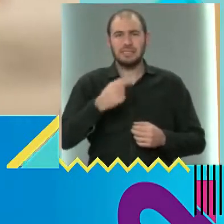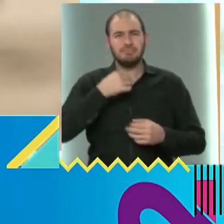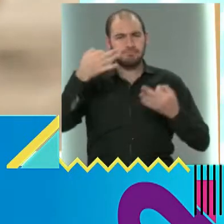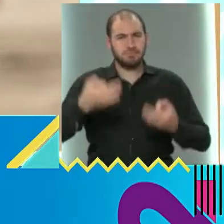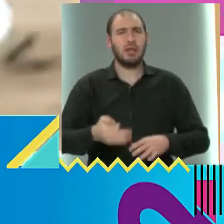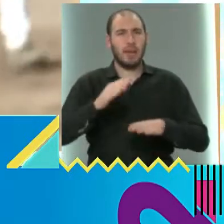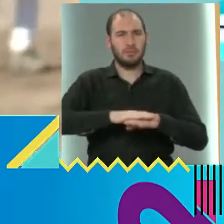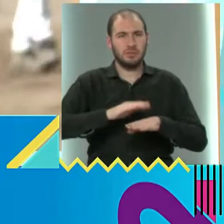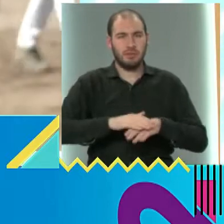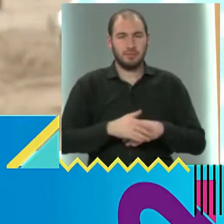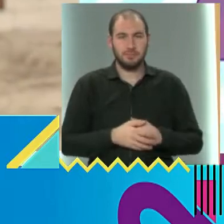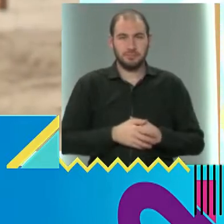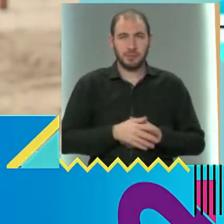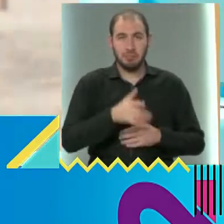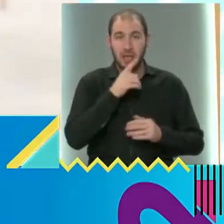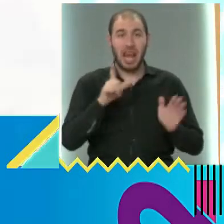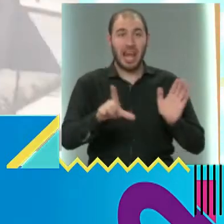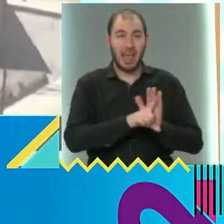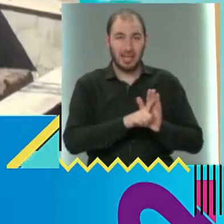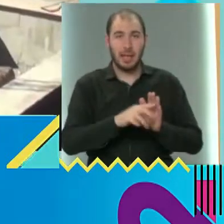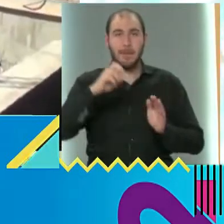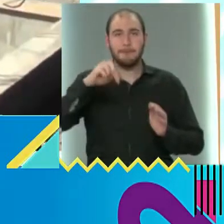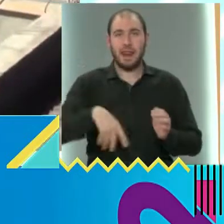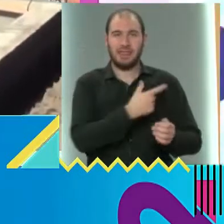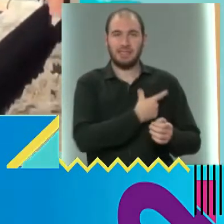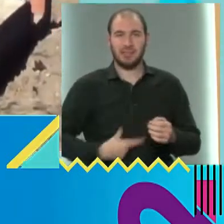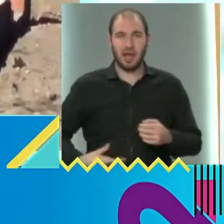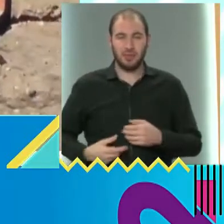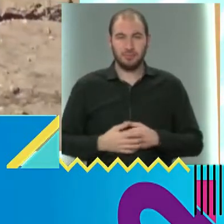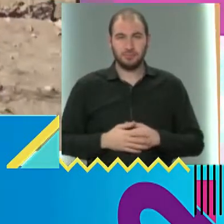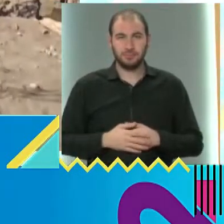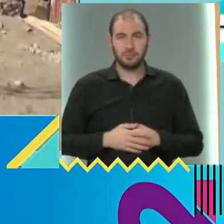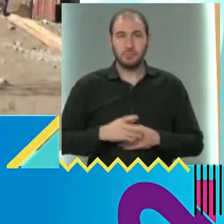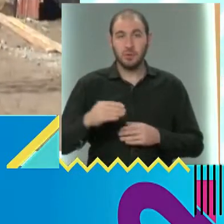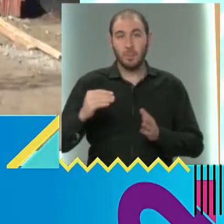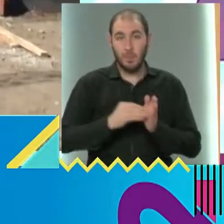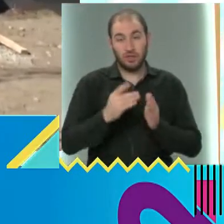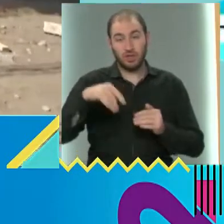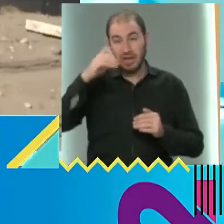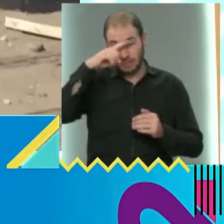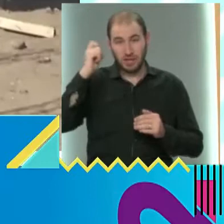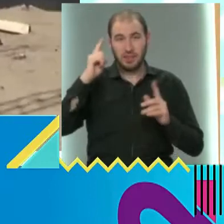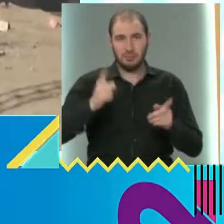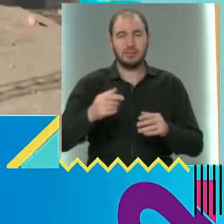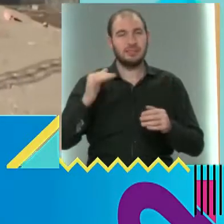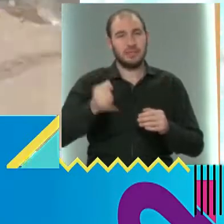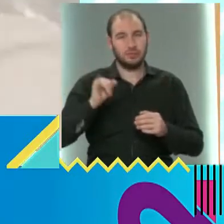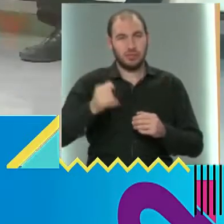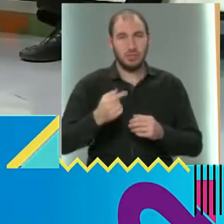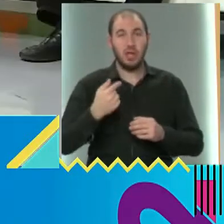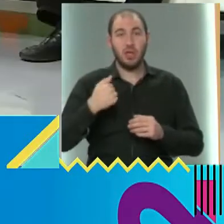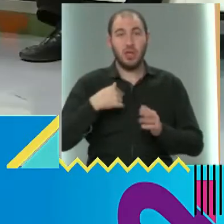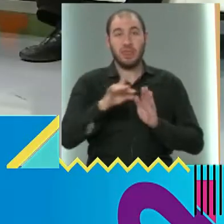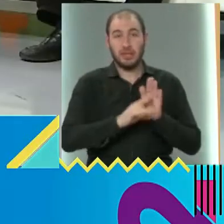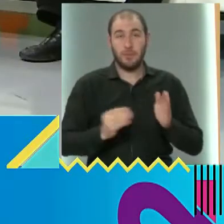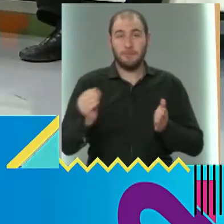y responsabilidad. Y creo que una ley, una política de Estado, que en algún momento debe ser nacional, tiene que estar. Y te doy un